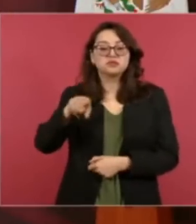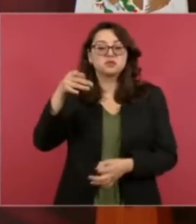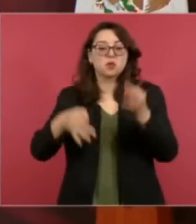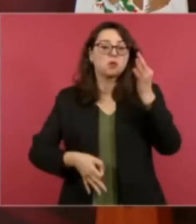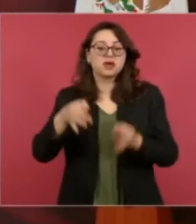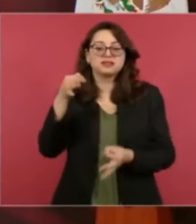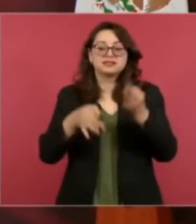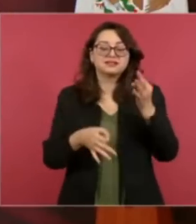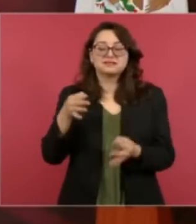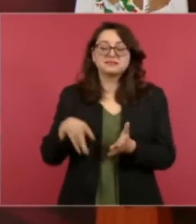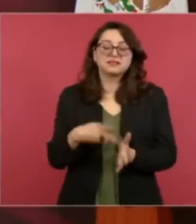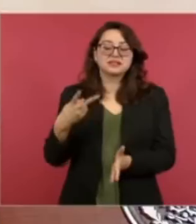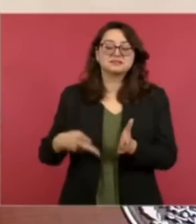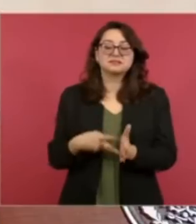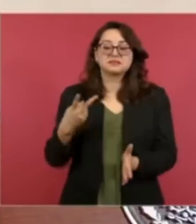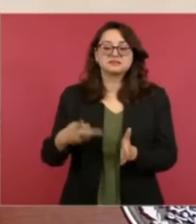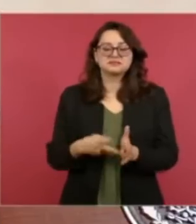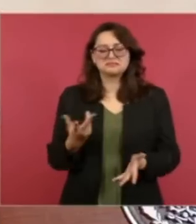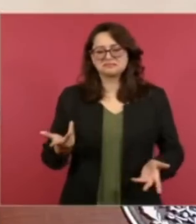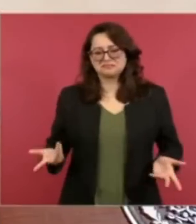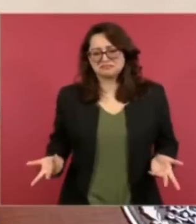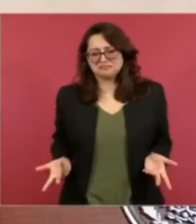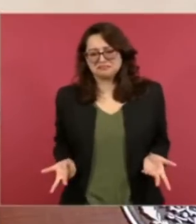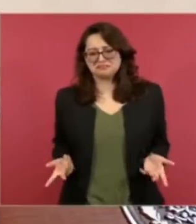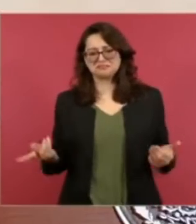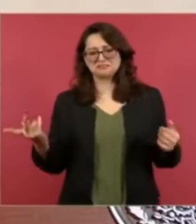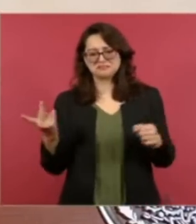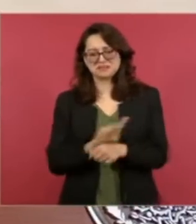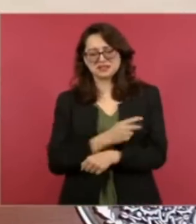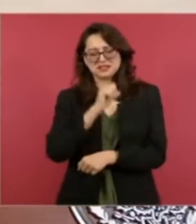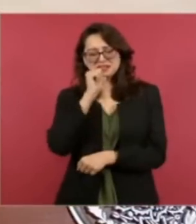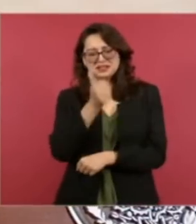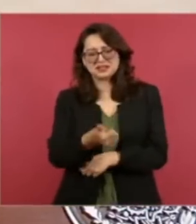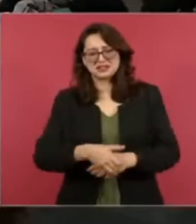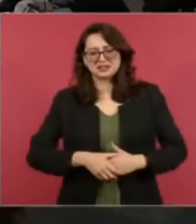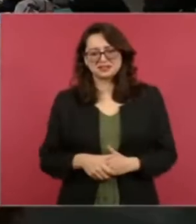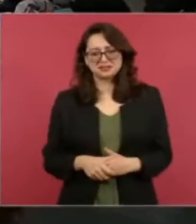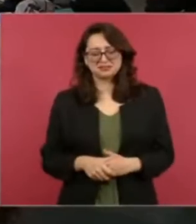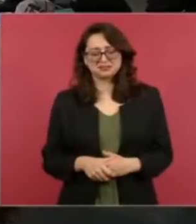todo, no hay ningún problema. Además, ahora están